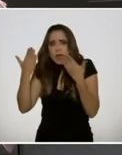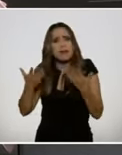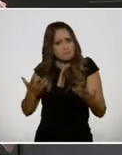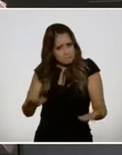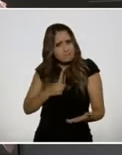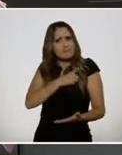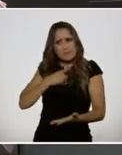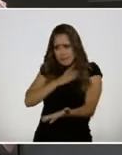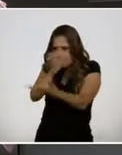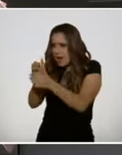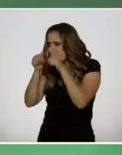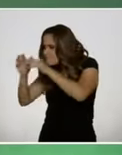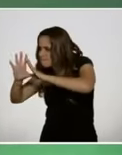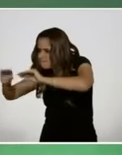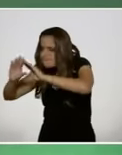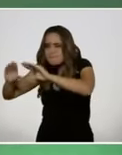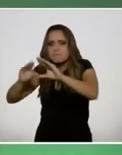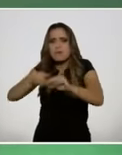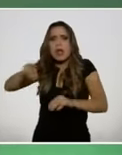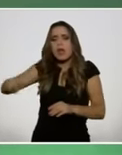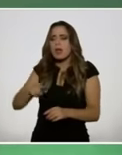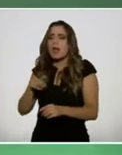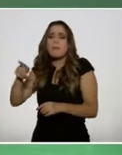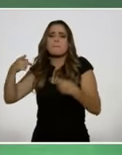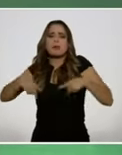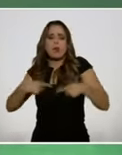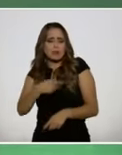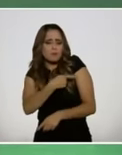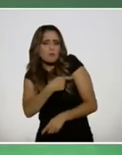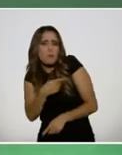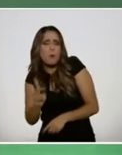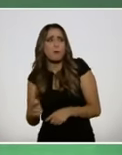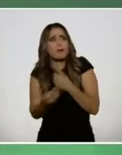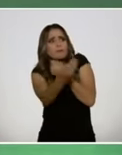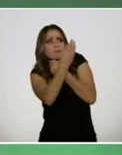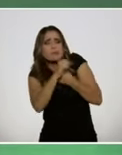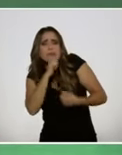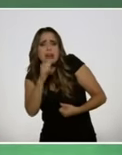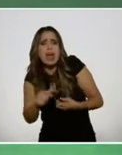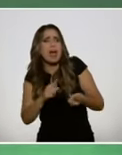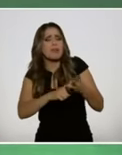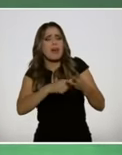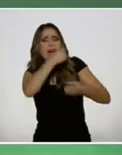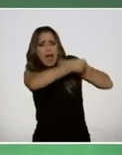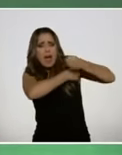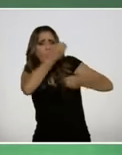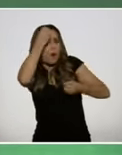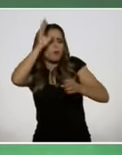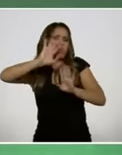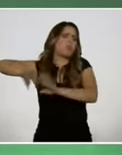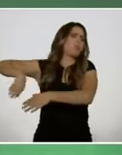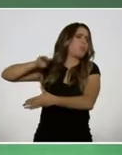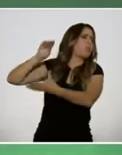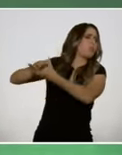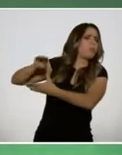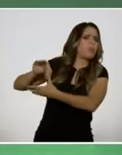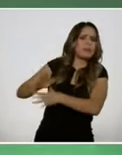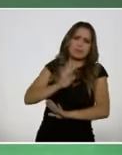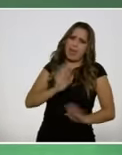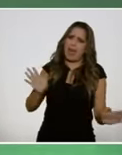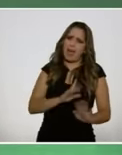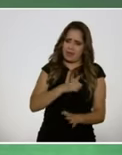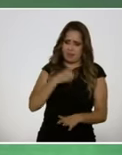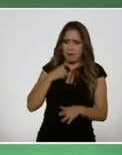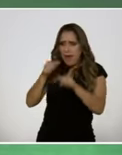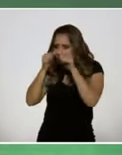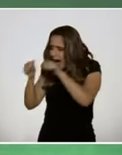Es tiempo de cumplirle a los más desprotegidos, a los más marginados, a los olvidados por décadas. Como decía un señor, un padre